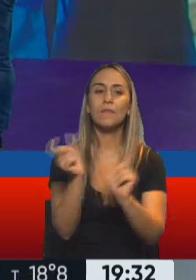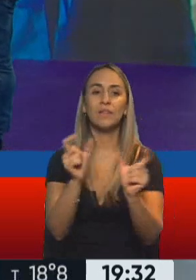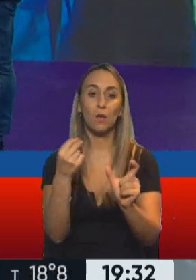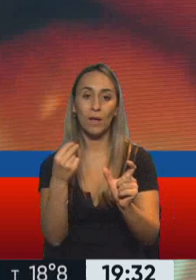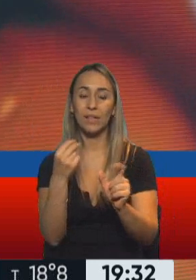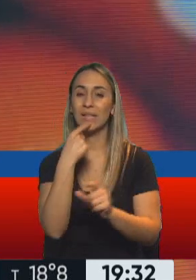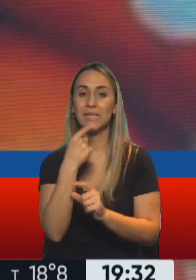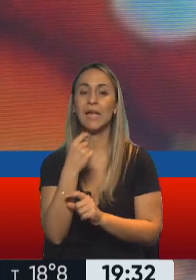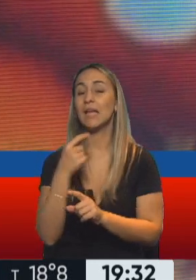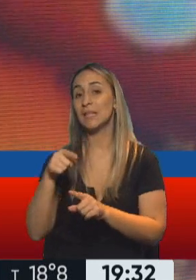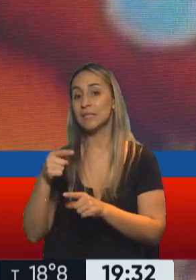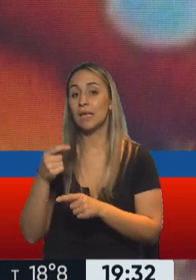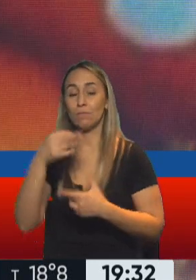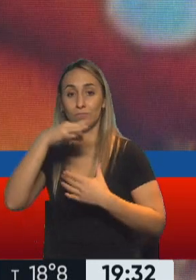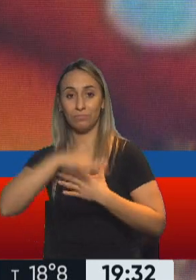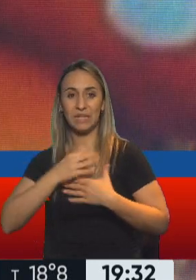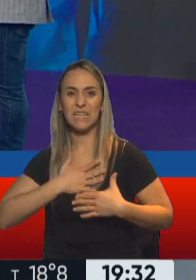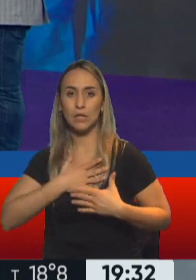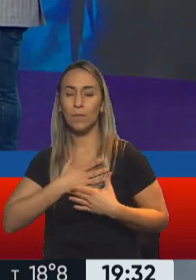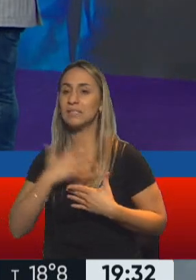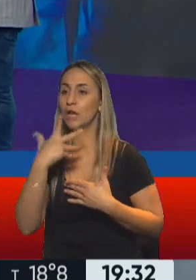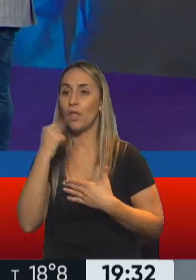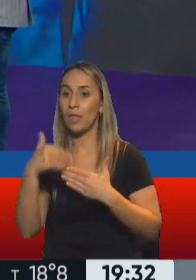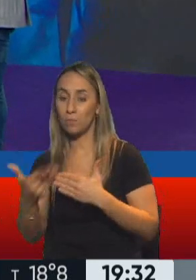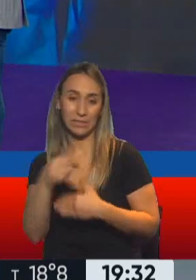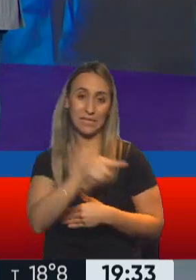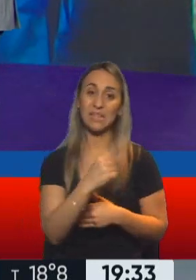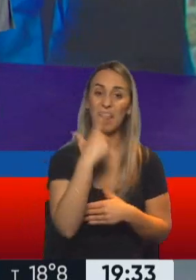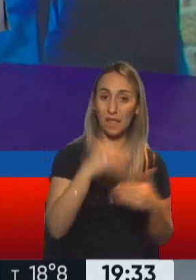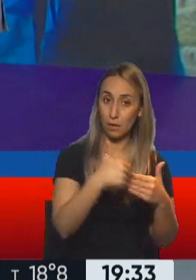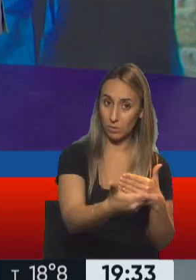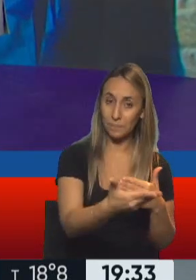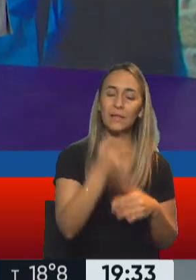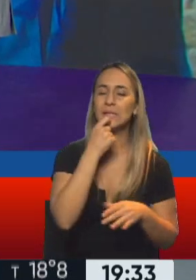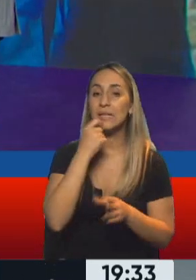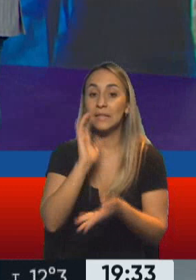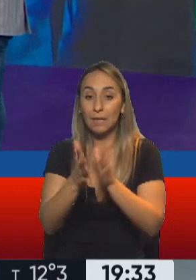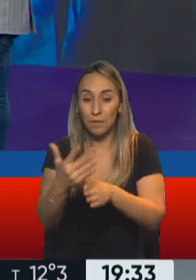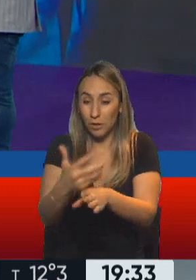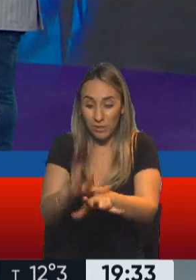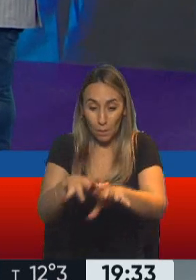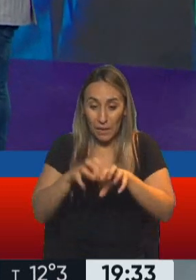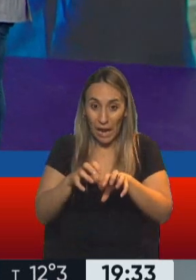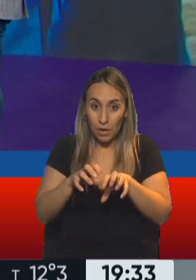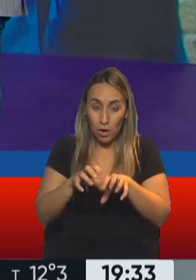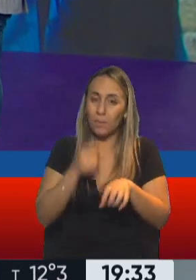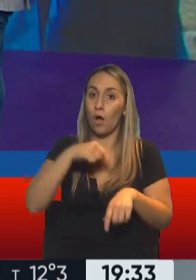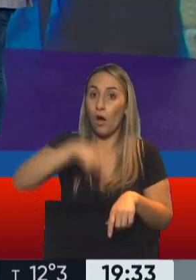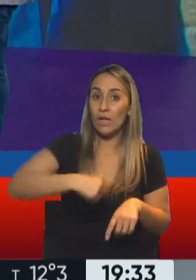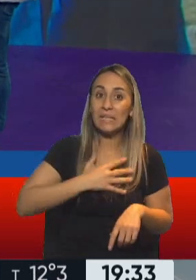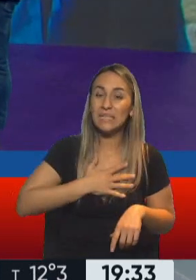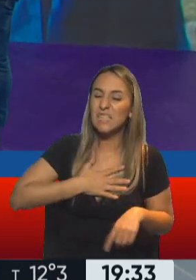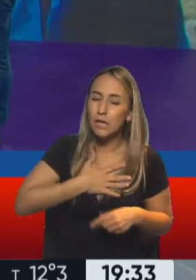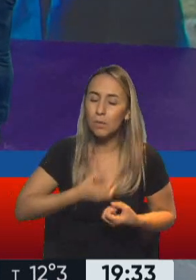ver, vamos a una cosa. Cuanto más temprano empiece el tratamiento, va a ser mejor. Obvio. Usted tiene síntomas hoy, empieza mañana, va a ser mejor